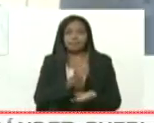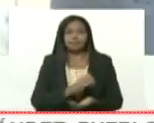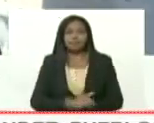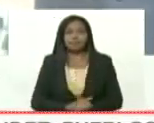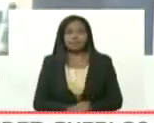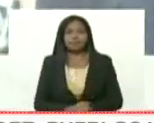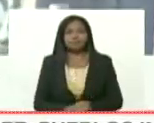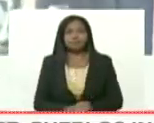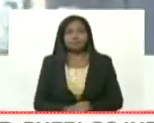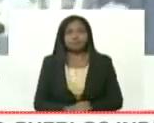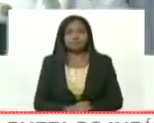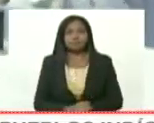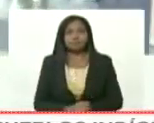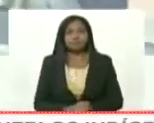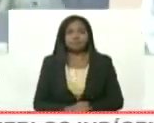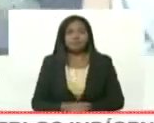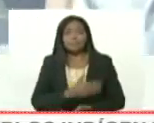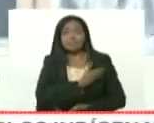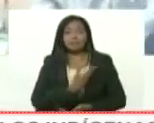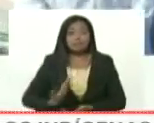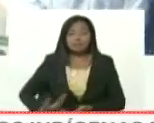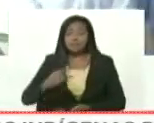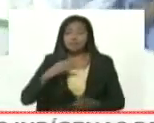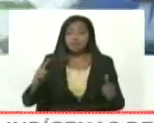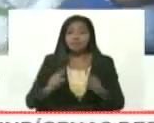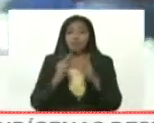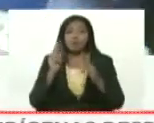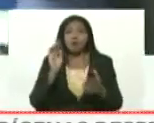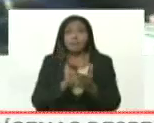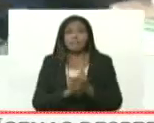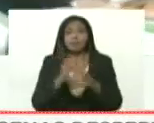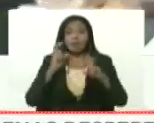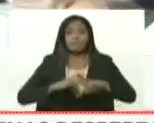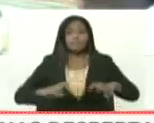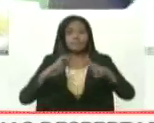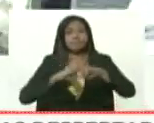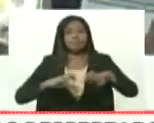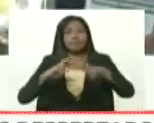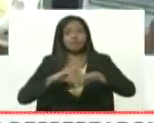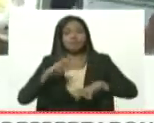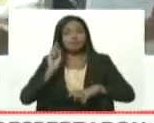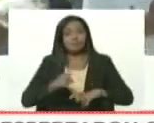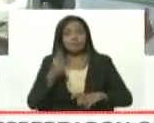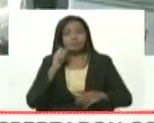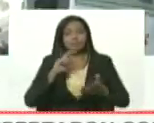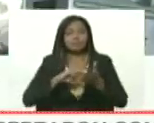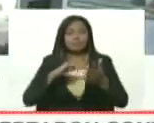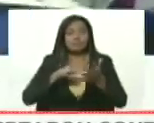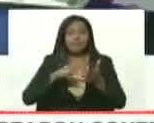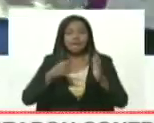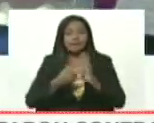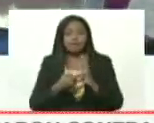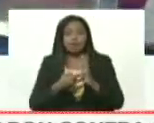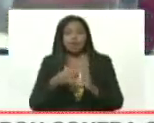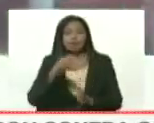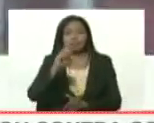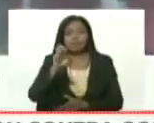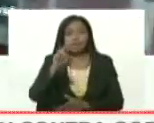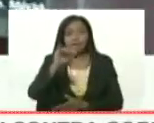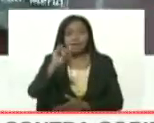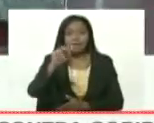Señor presidente, gracias. Aquí nos encontramos con los compañeros investigadores y técnicos del CENIPA, quienes